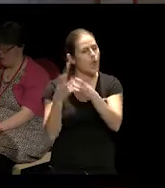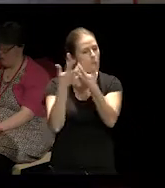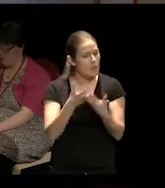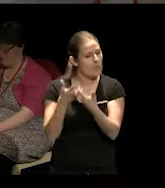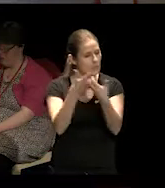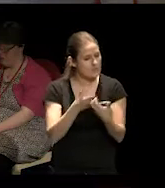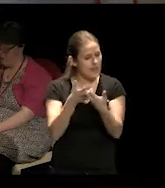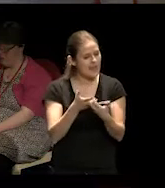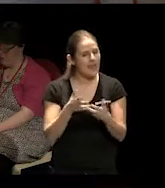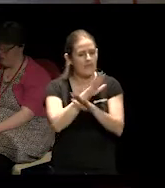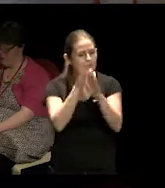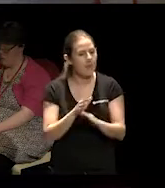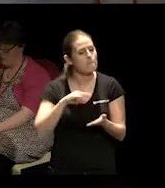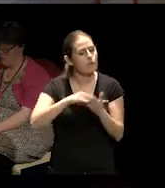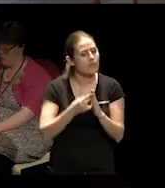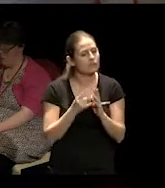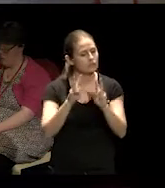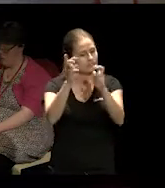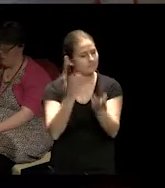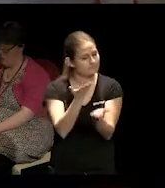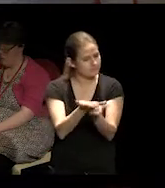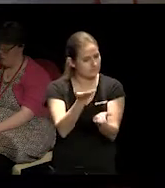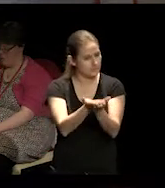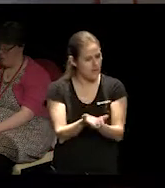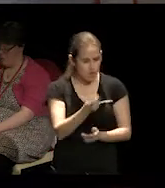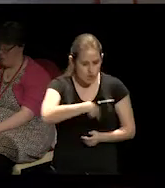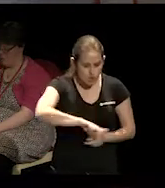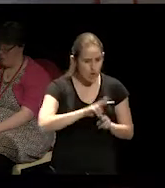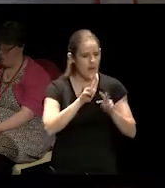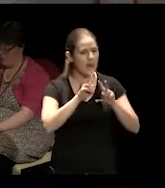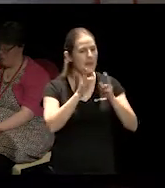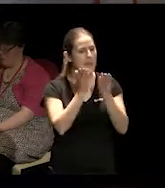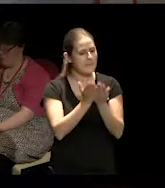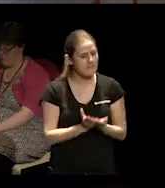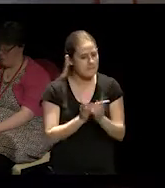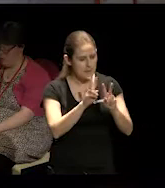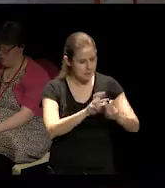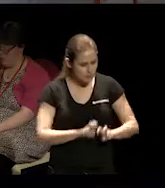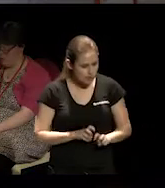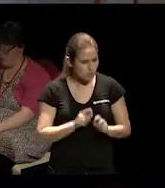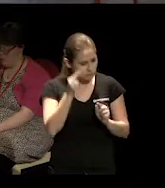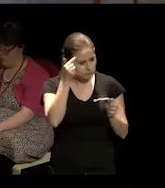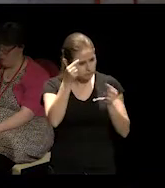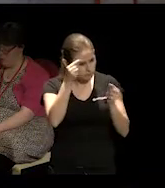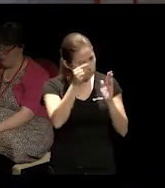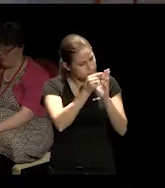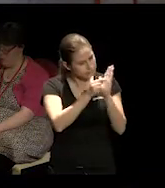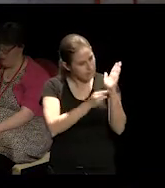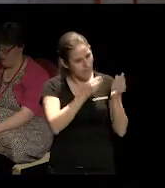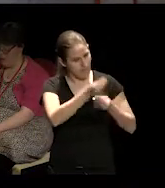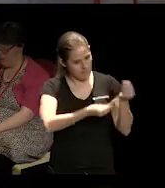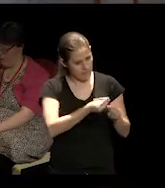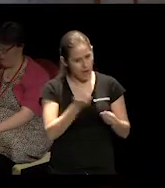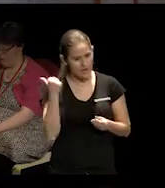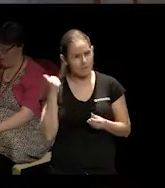generamos doctorandos, hacemos investigación muy concreta gracias al sistema tan concreto. Y bueno, ahí tenemos publicaciones y